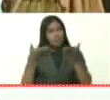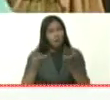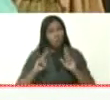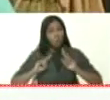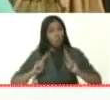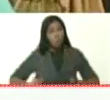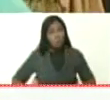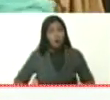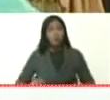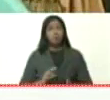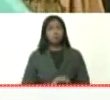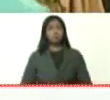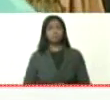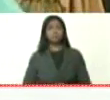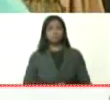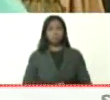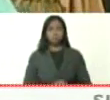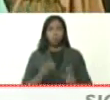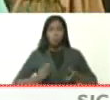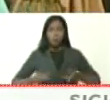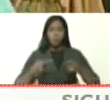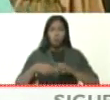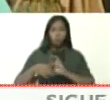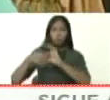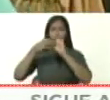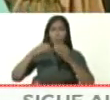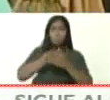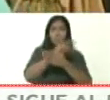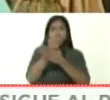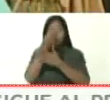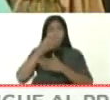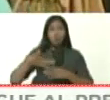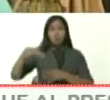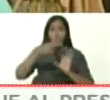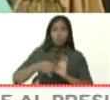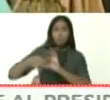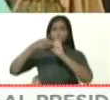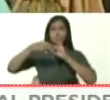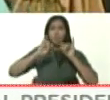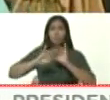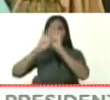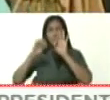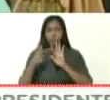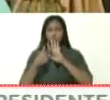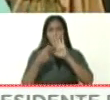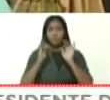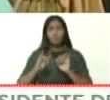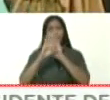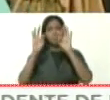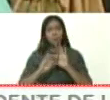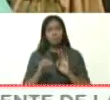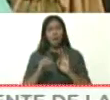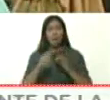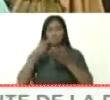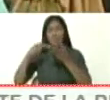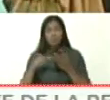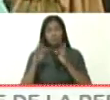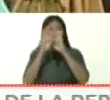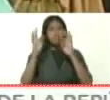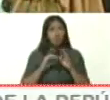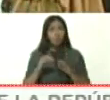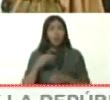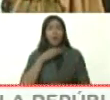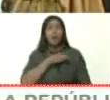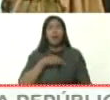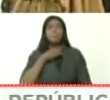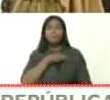humanista, del ALBA, de la Alianza Bolivariana para los Pueblos de Nuestra América, representado, entre otros, en la misión